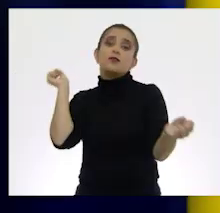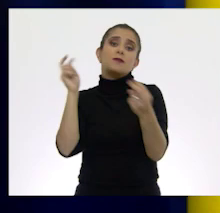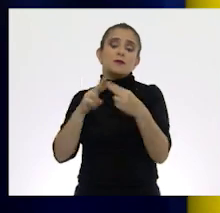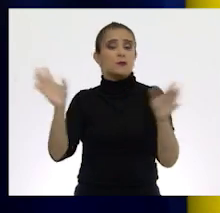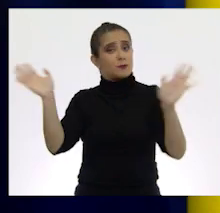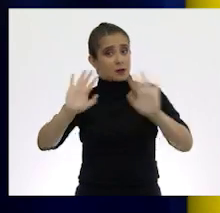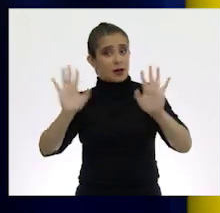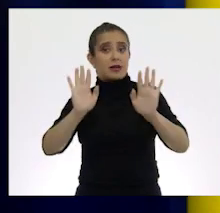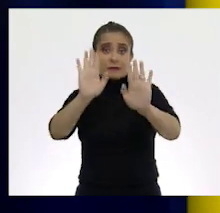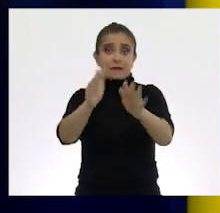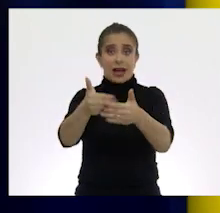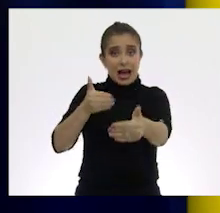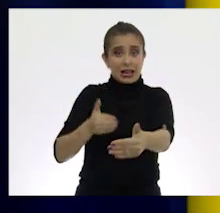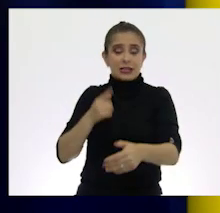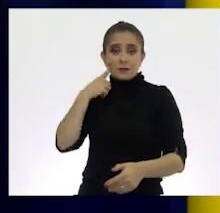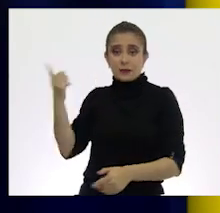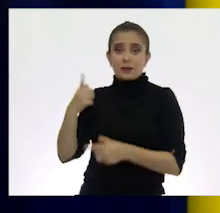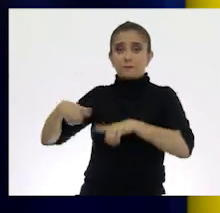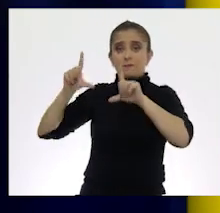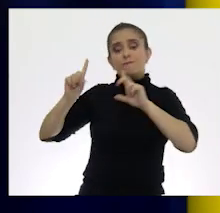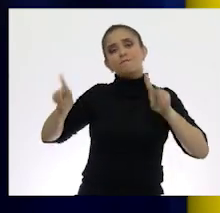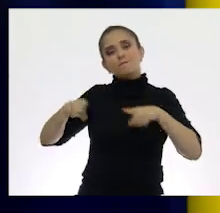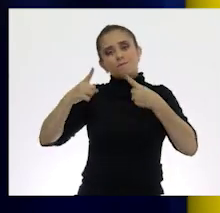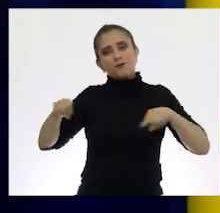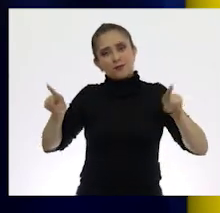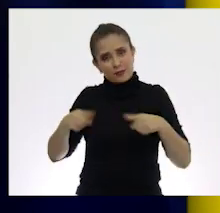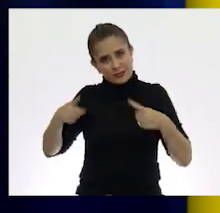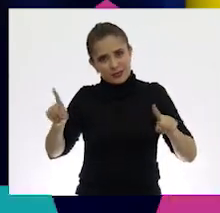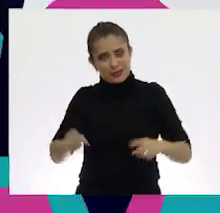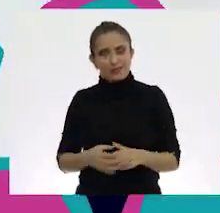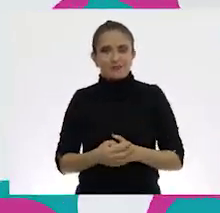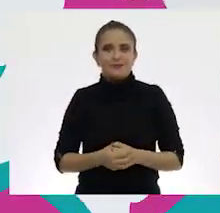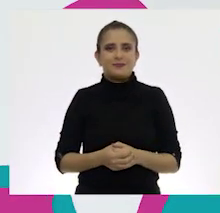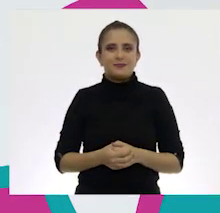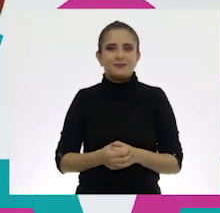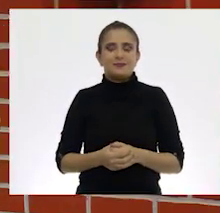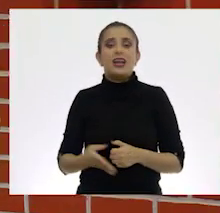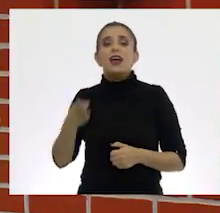nos vemos y hasta la próxima. Pero antes, vamos a una cápsula musical.